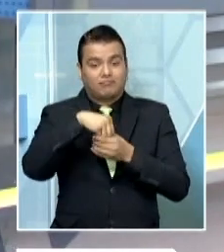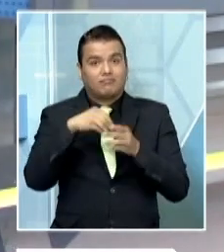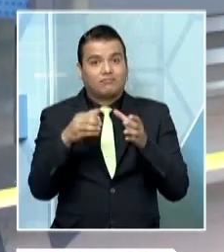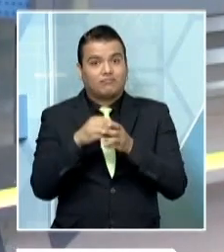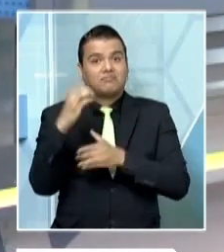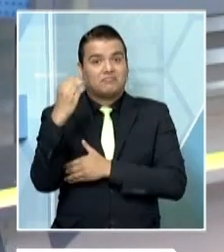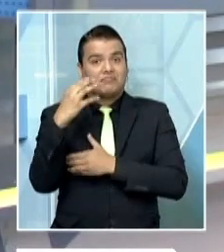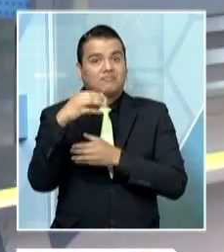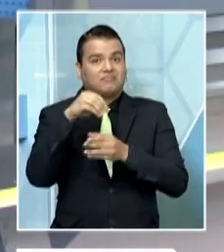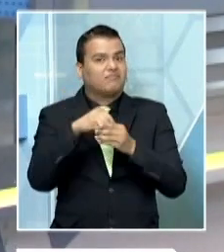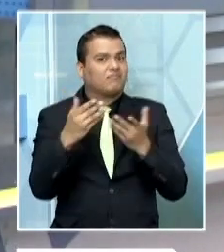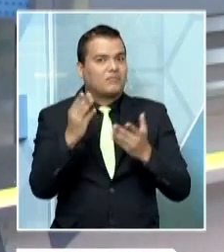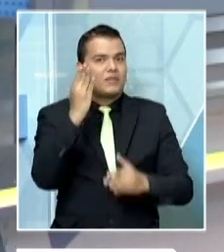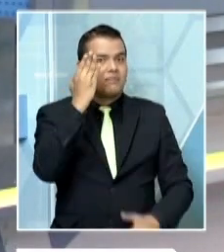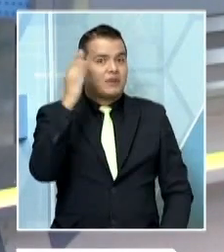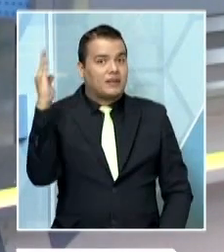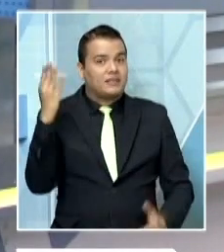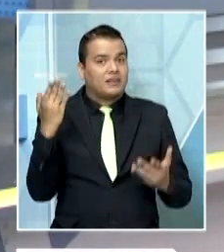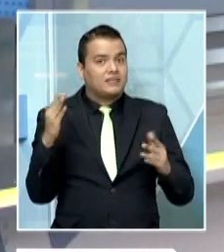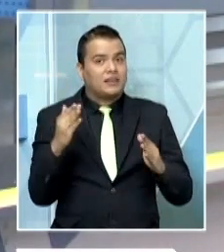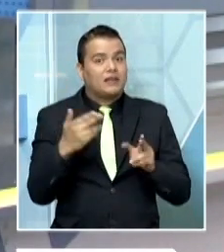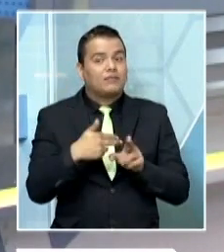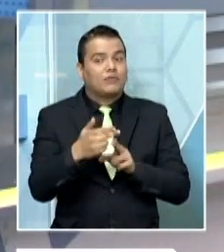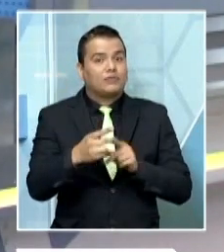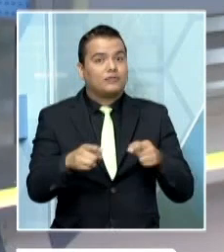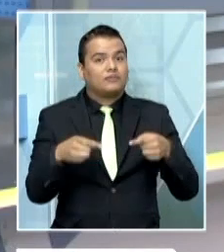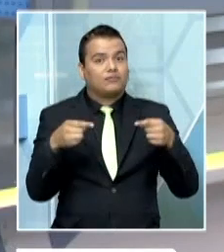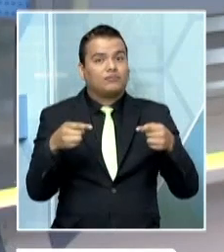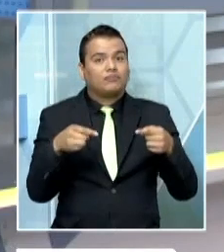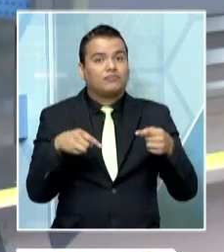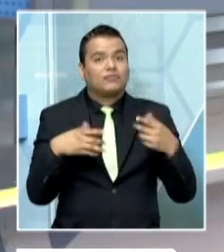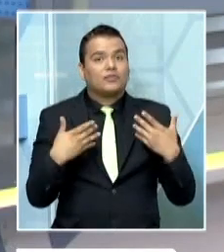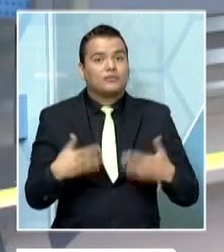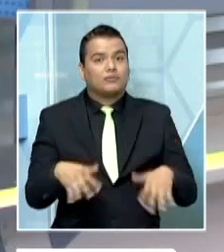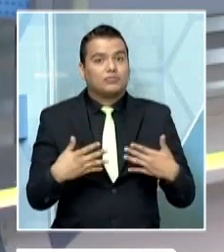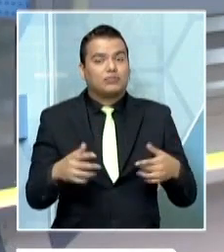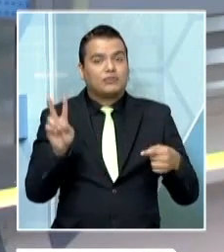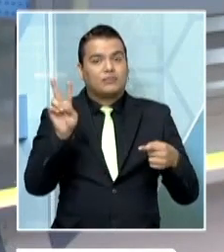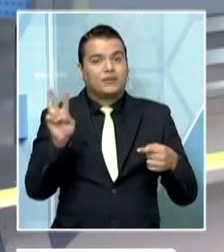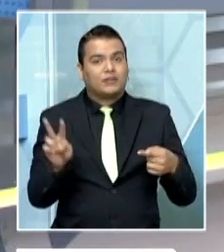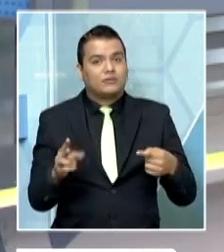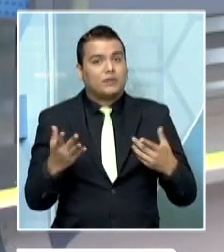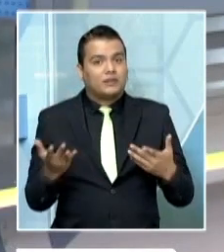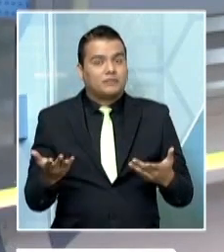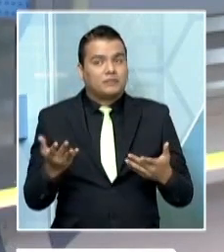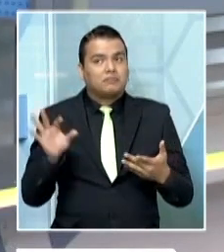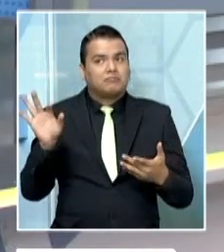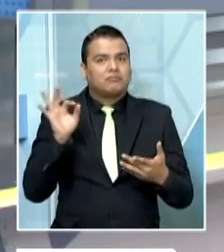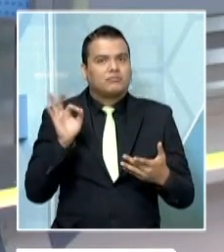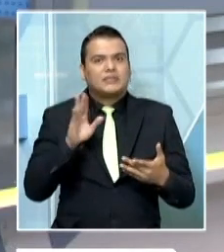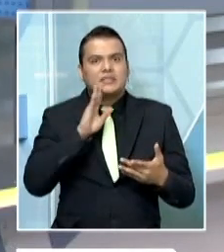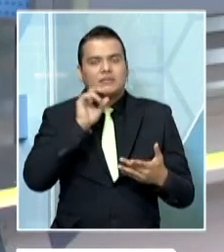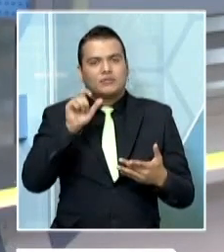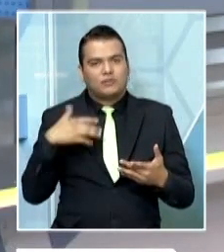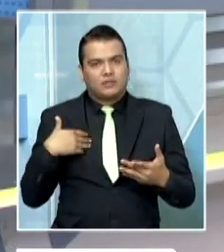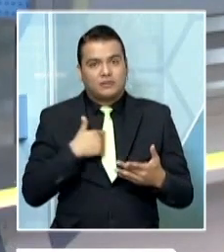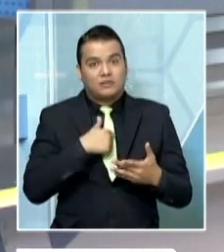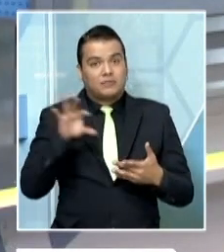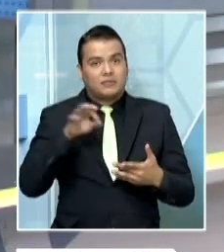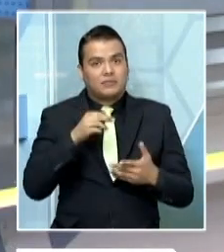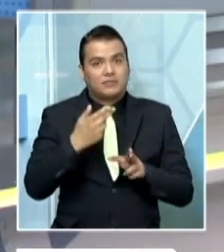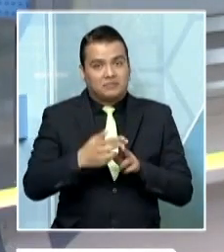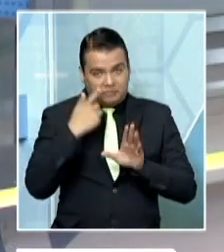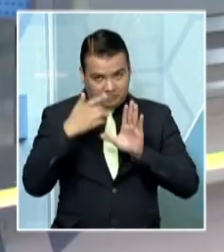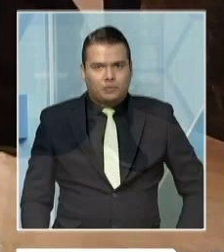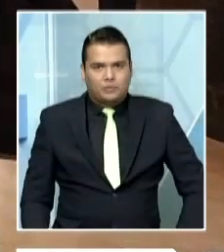a órdenes de carlos queiróz con la selección colombia que juega este viernes frente a venezuela a última hora fue llamado jugador de junior gabriel